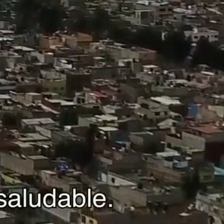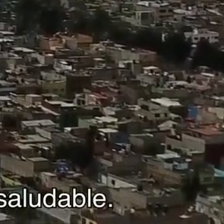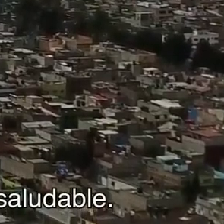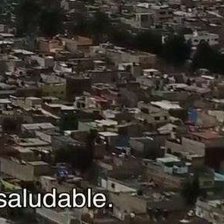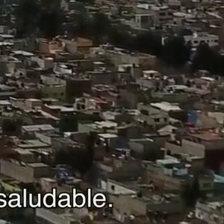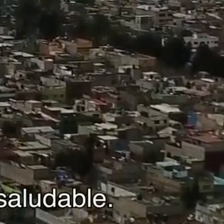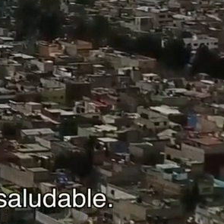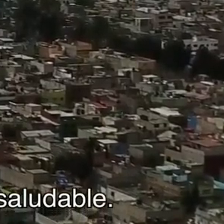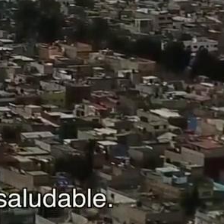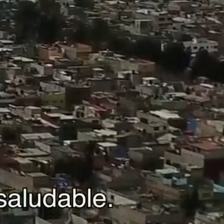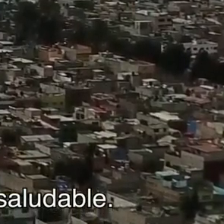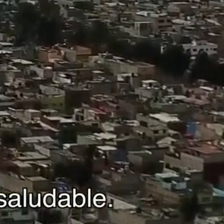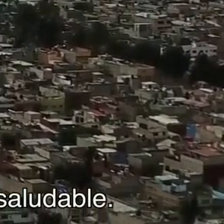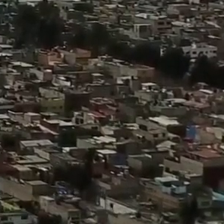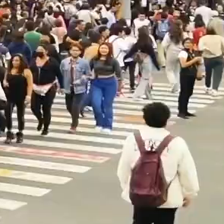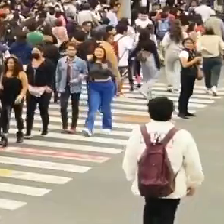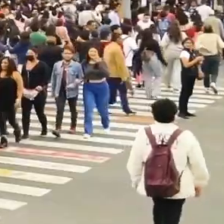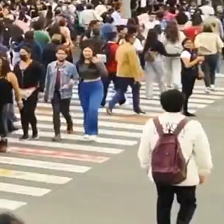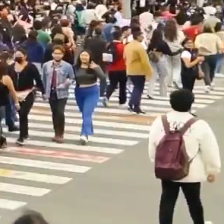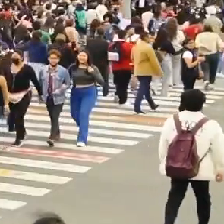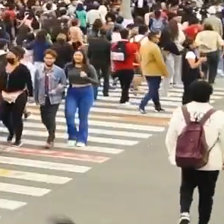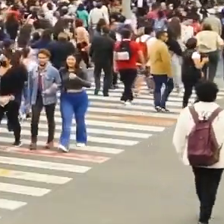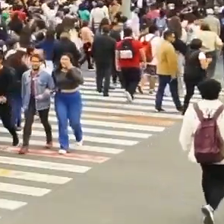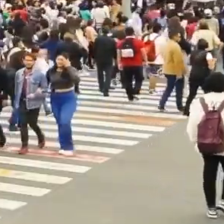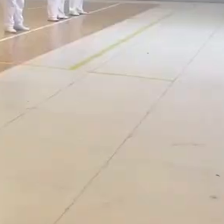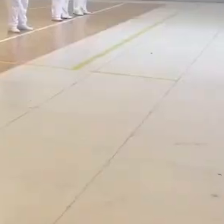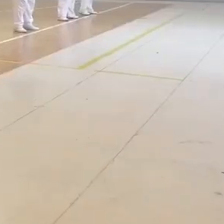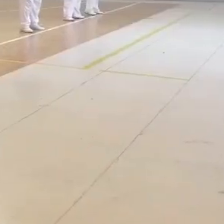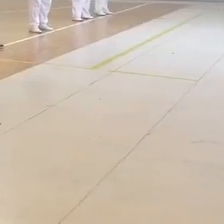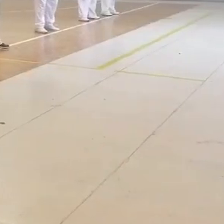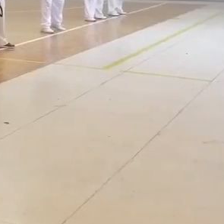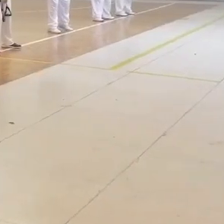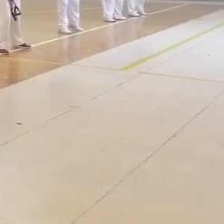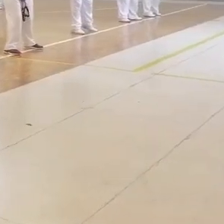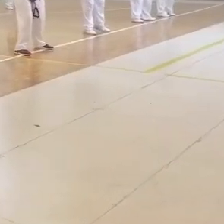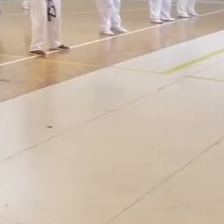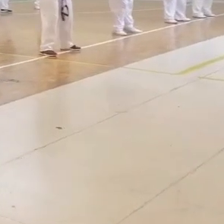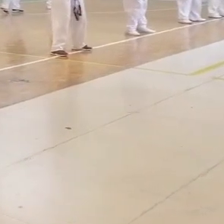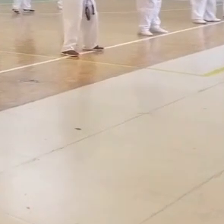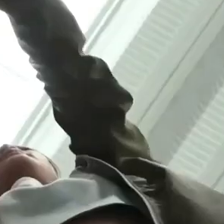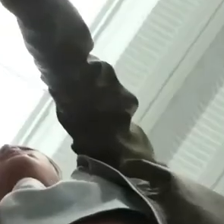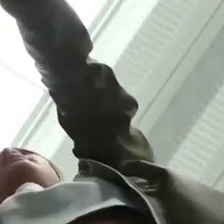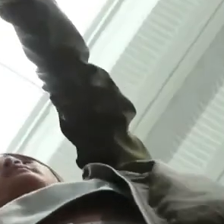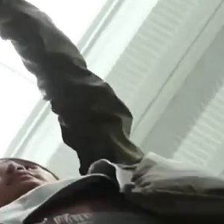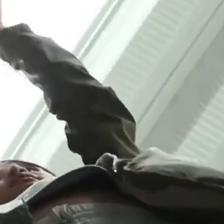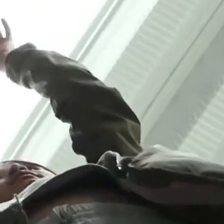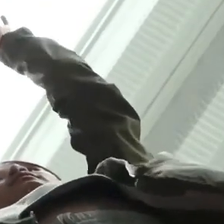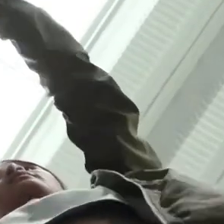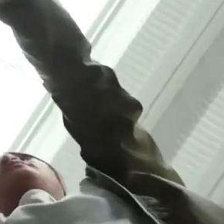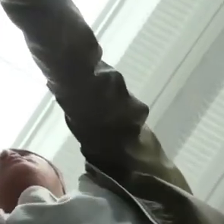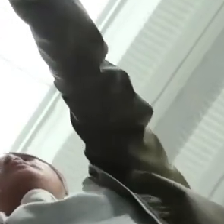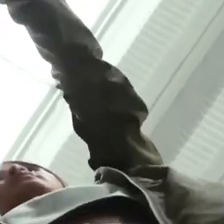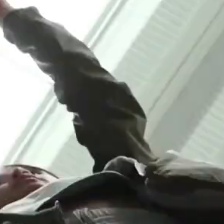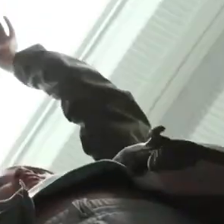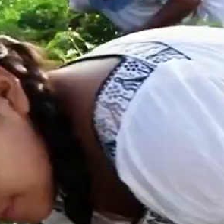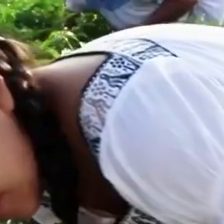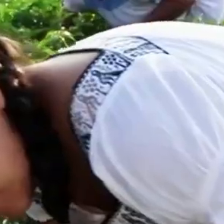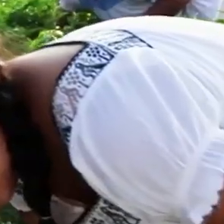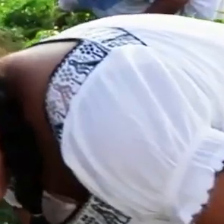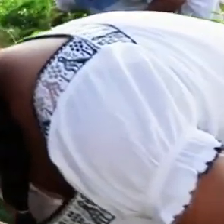Todas las personas tenemos derecho a una vida saludable. Todas y todos podemos crear nuestro bienestar personal viviendo en equilibrio